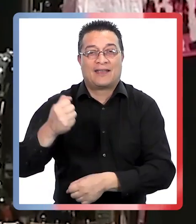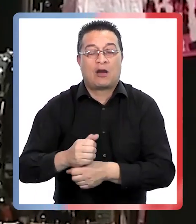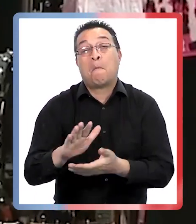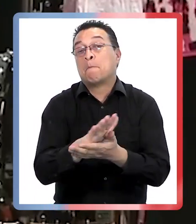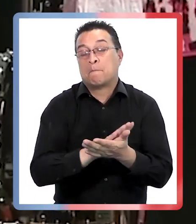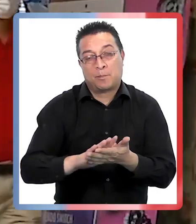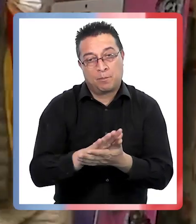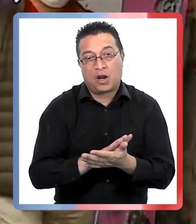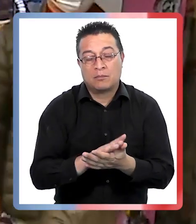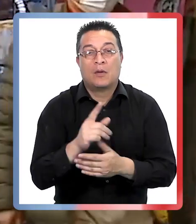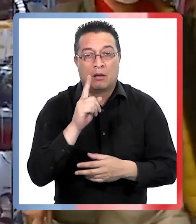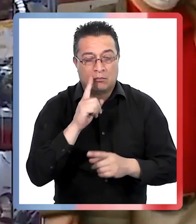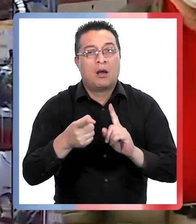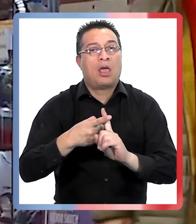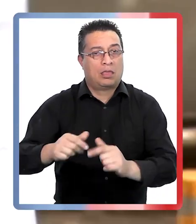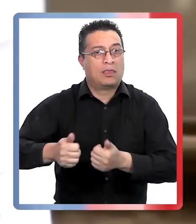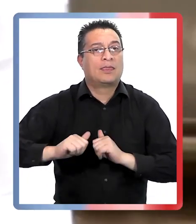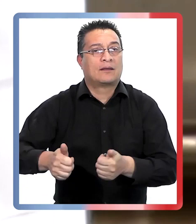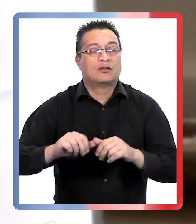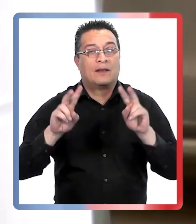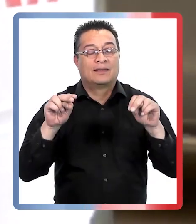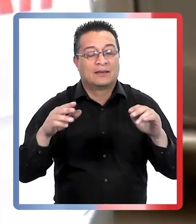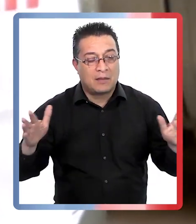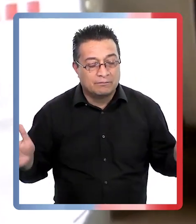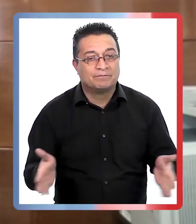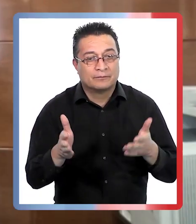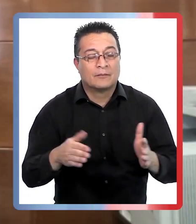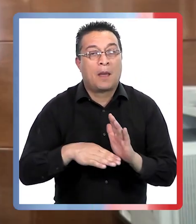Por ejemplo, Scarlett, tenemos un desafío en materia de